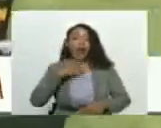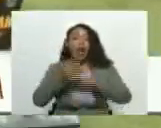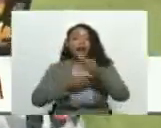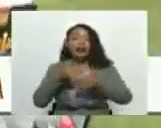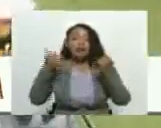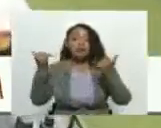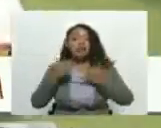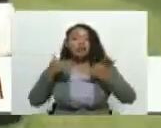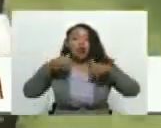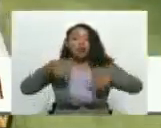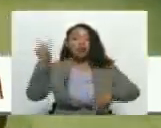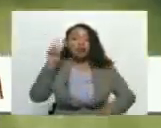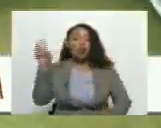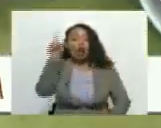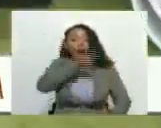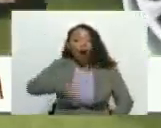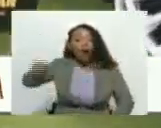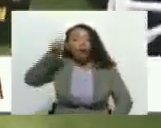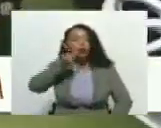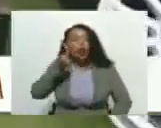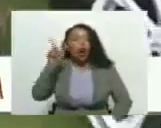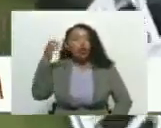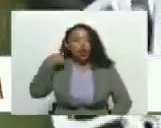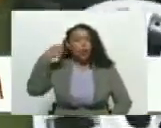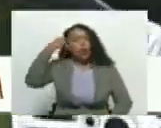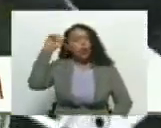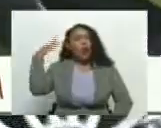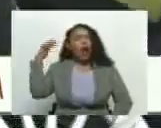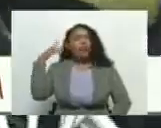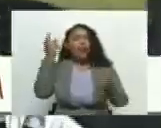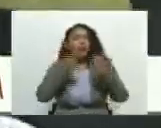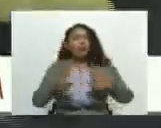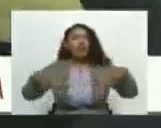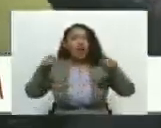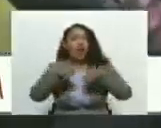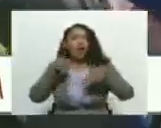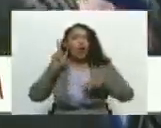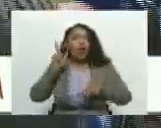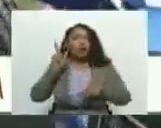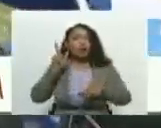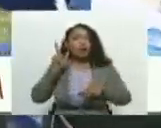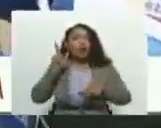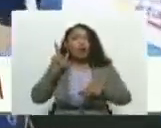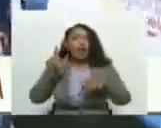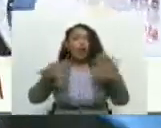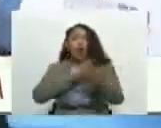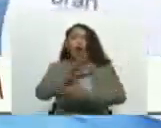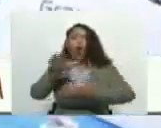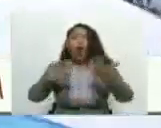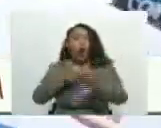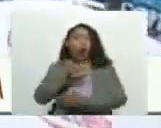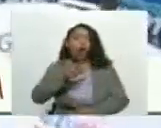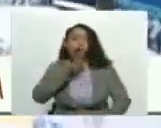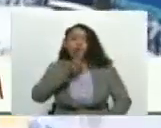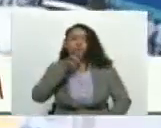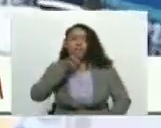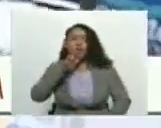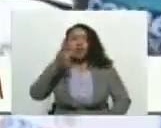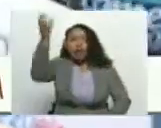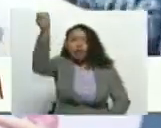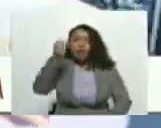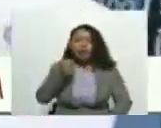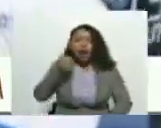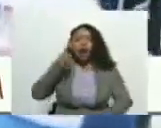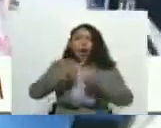4 años, parte del bloqueo criminal era impedir que llegaran los neumáticos para el transporte público. Era impedir las partes, las